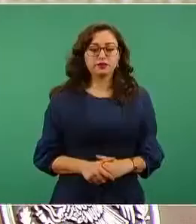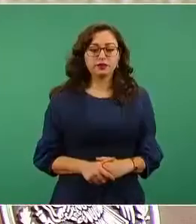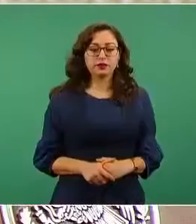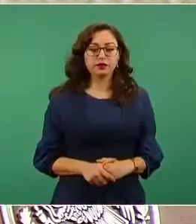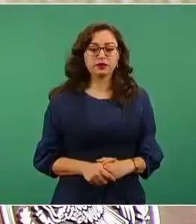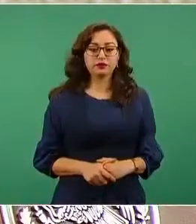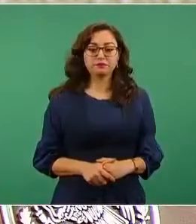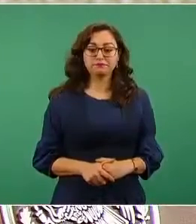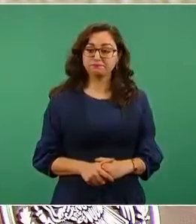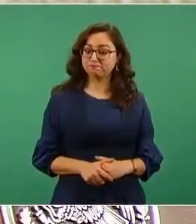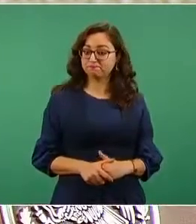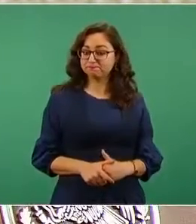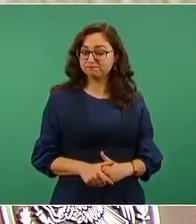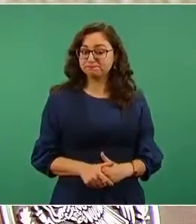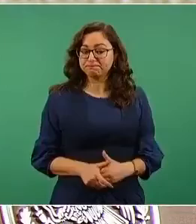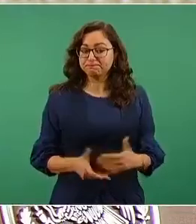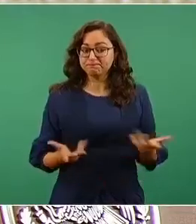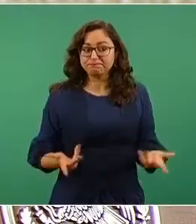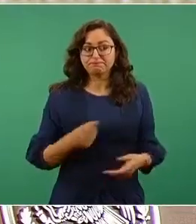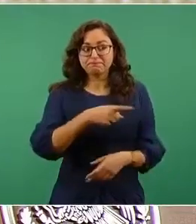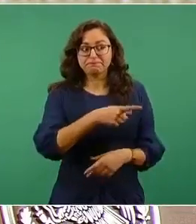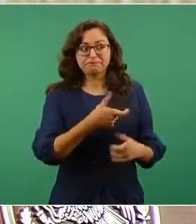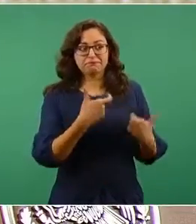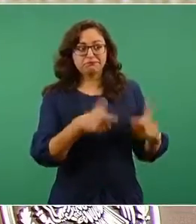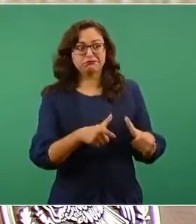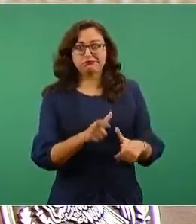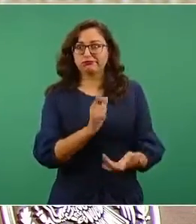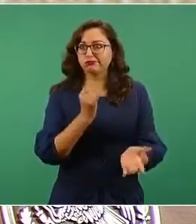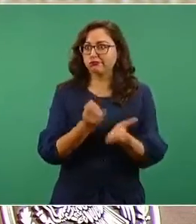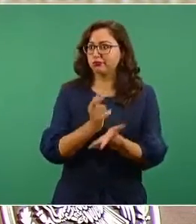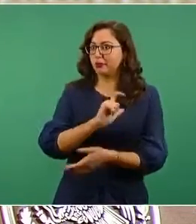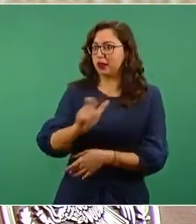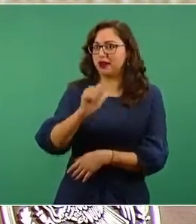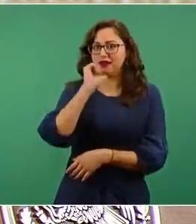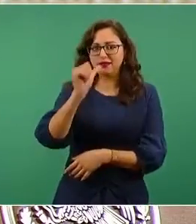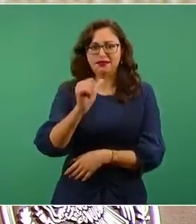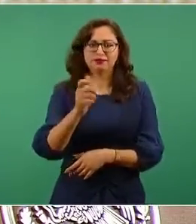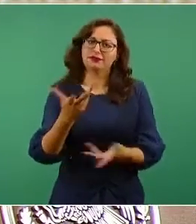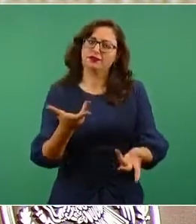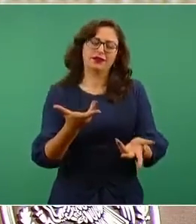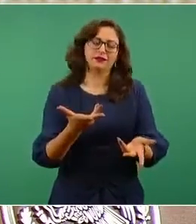Entonces, ya no es así y es lo mismo. A ver,